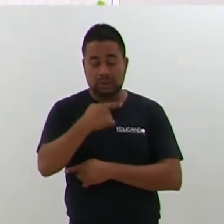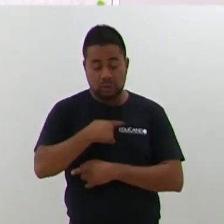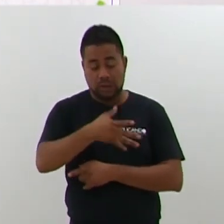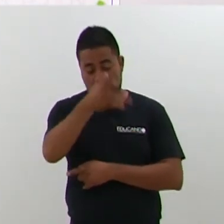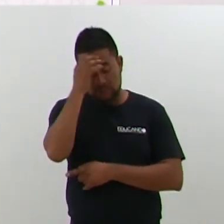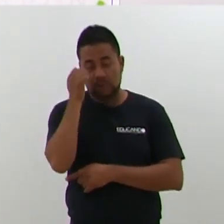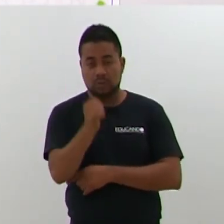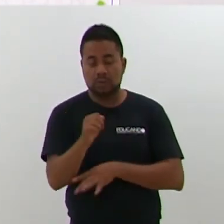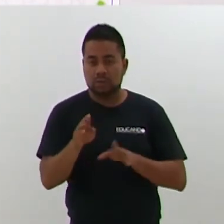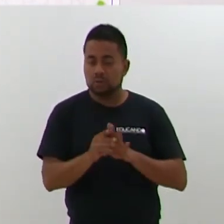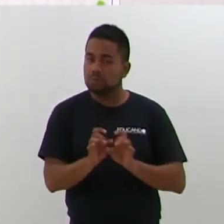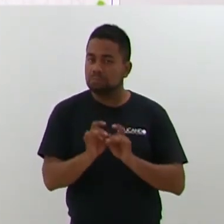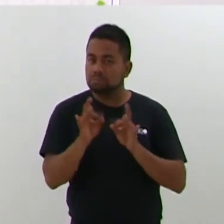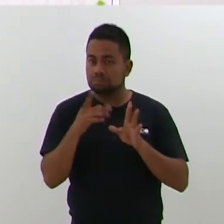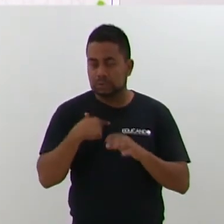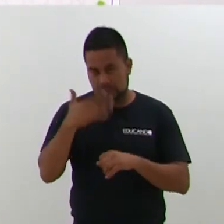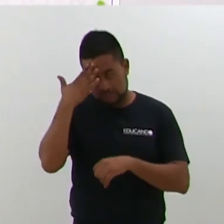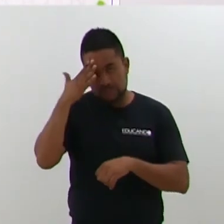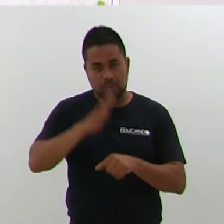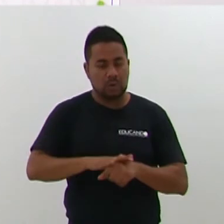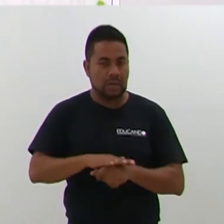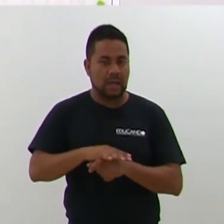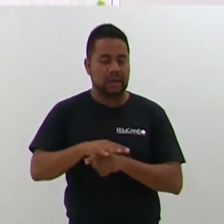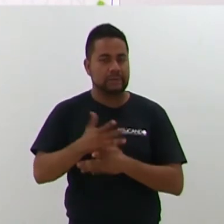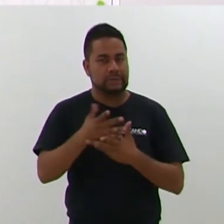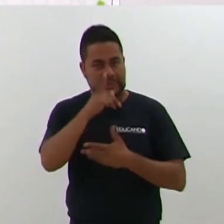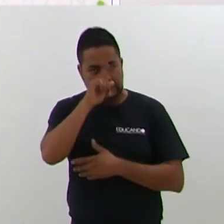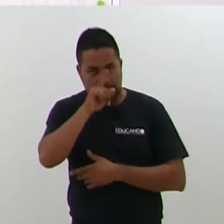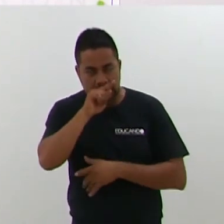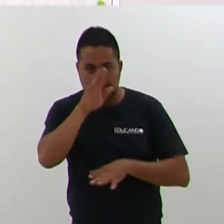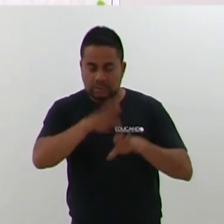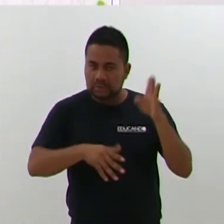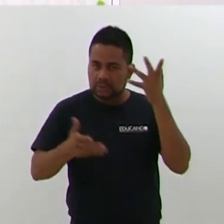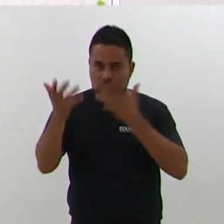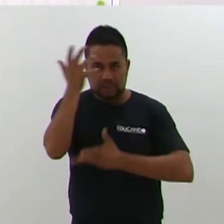porque fíjense cómo es la memoria, ¿verdad? Nos confunde a